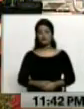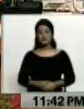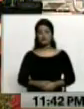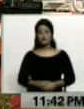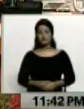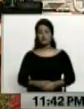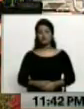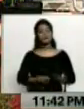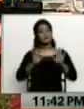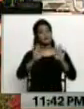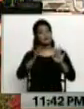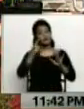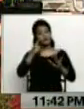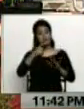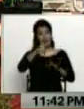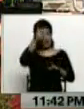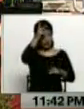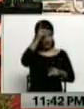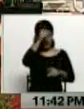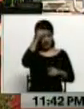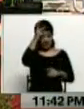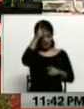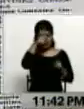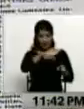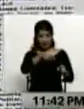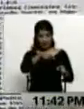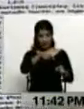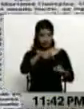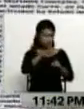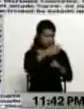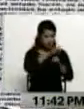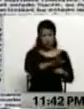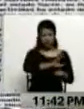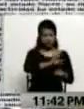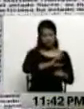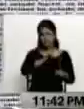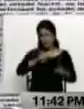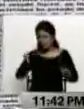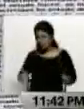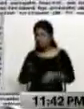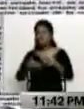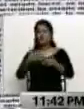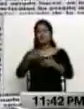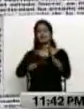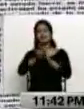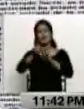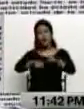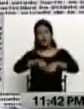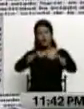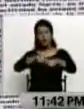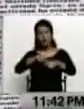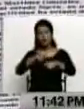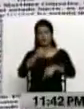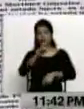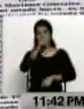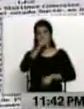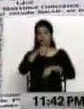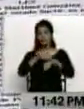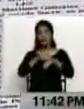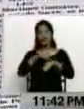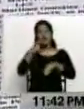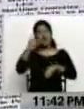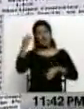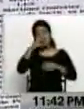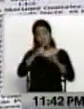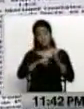patria rescatar al indígena marginado y estimular desarrollo agrícola se Proponen los nuevos gobernadores año